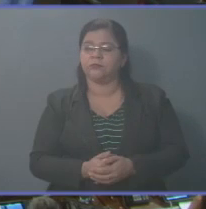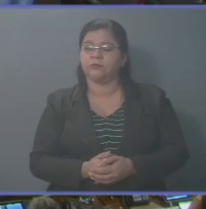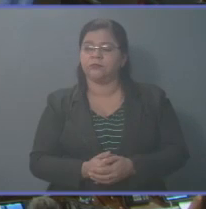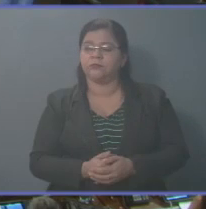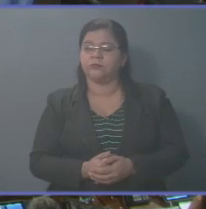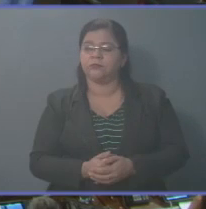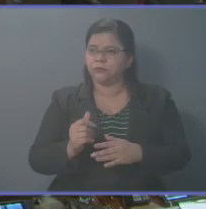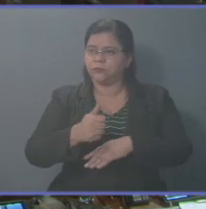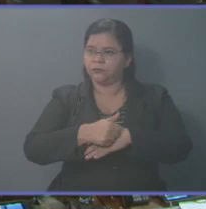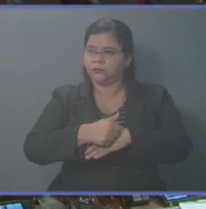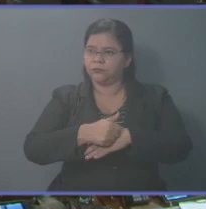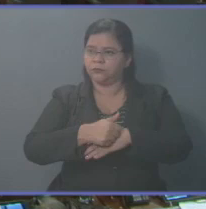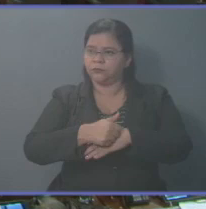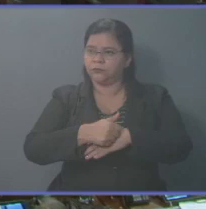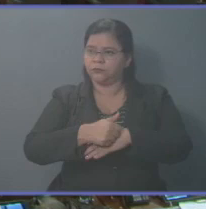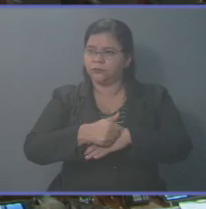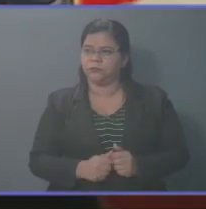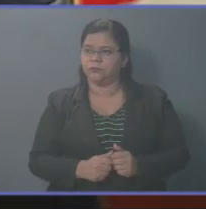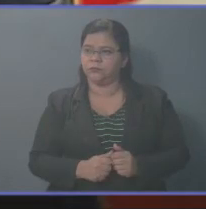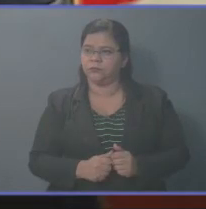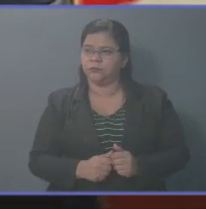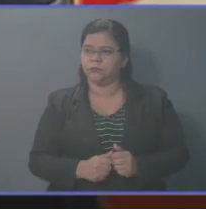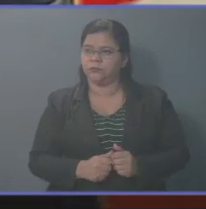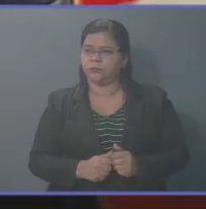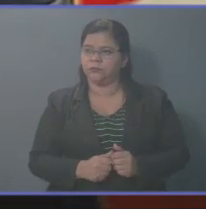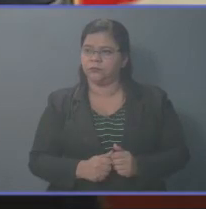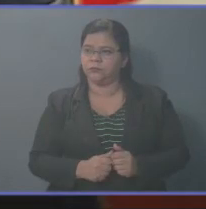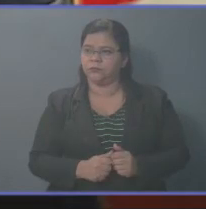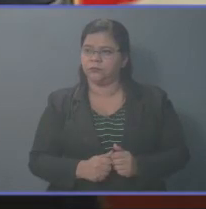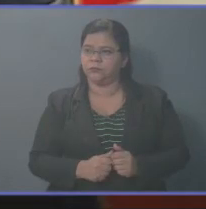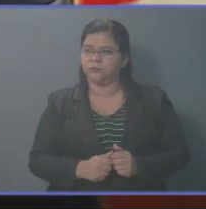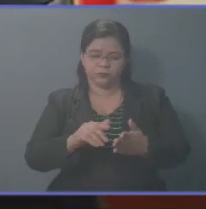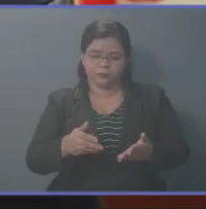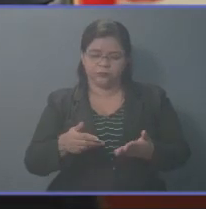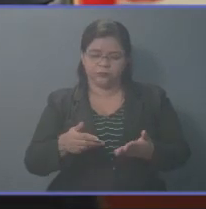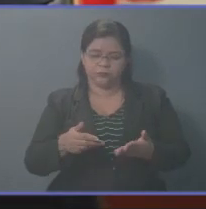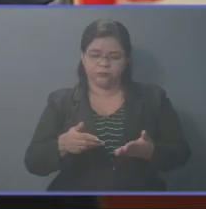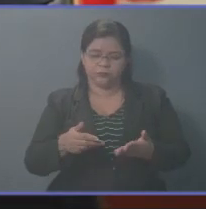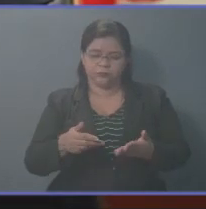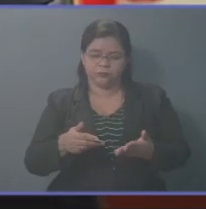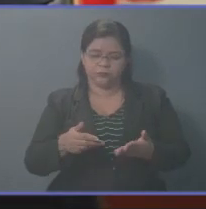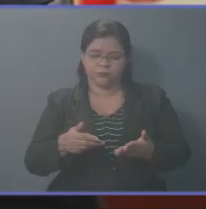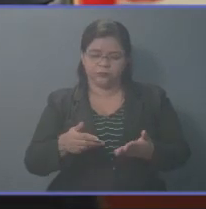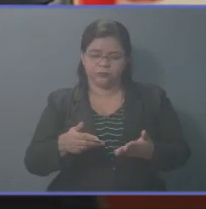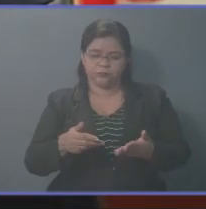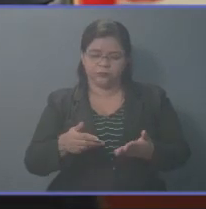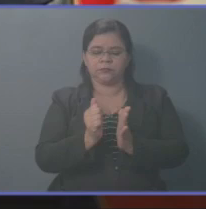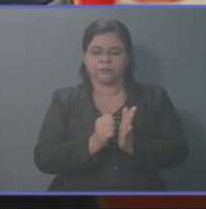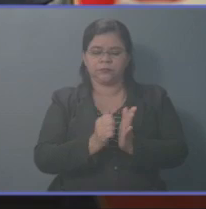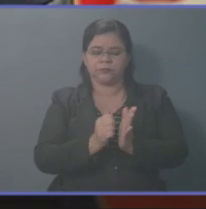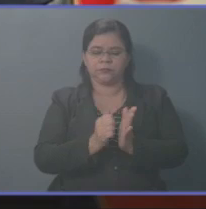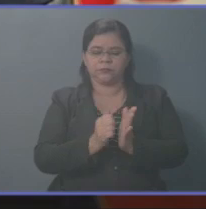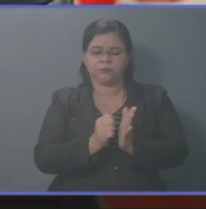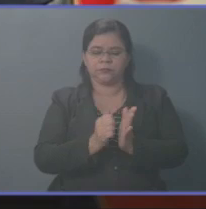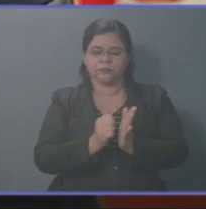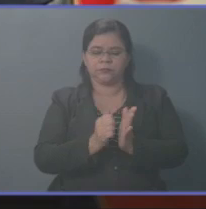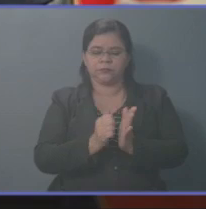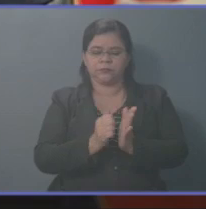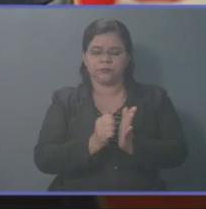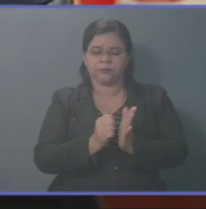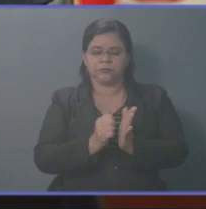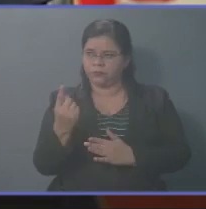y diputadas de la Asamblea Legislativa, en ejercicio de su potestad constitucional que nos confiere la Constitución de la República y su artículo 133, ordenal 1,